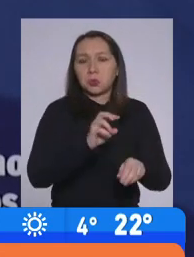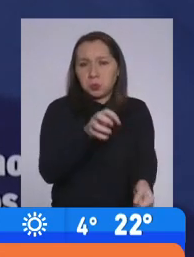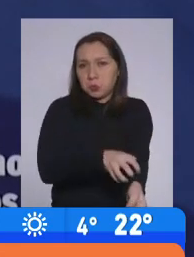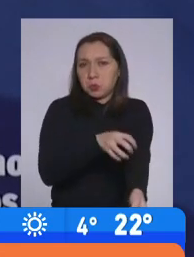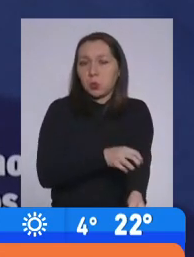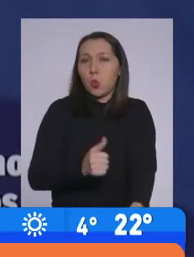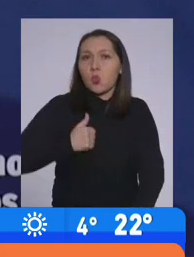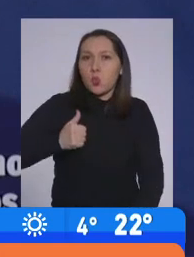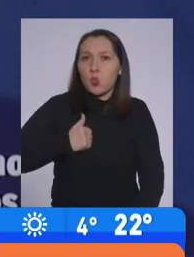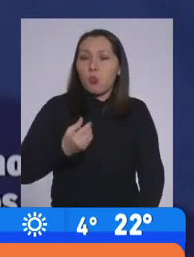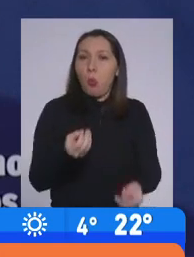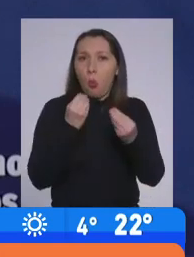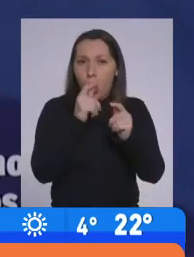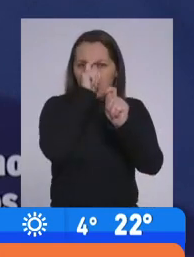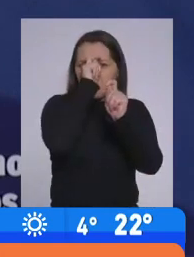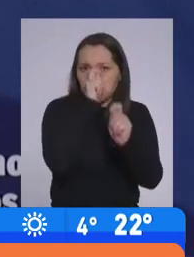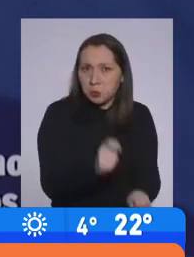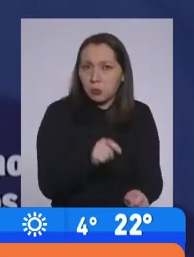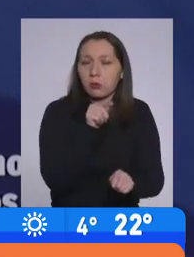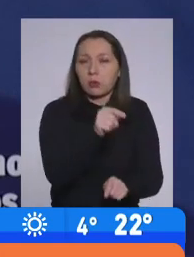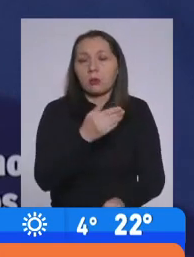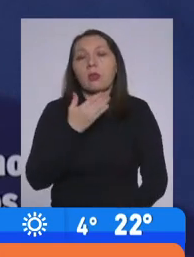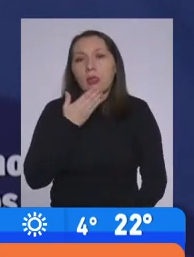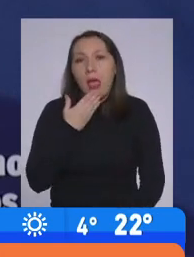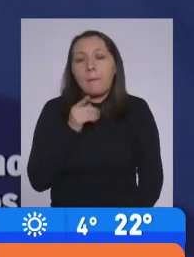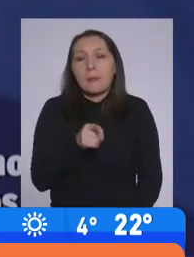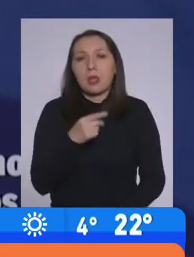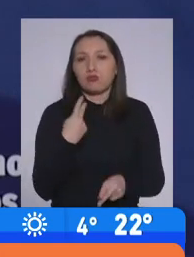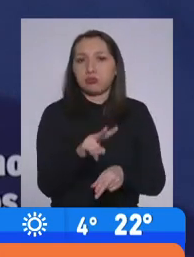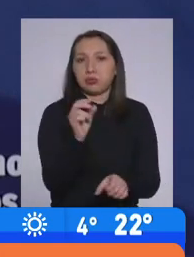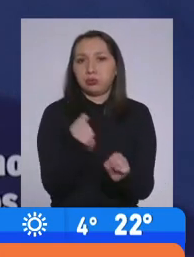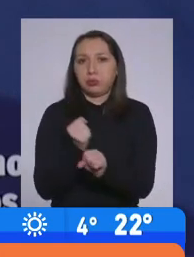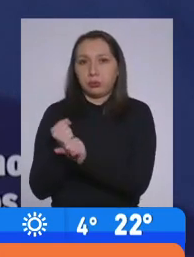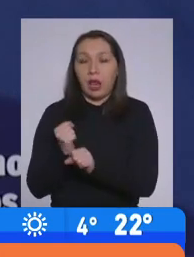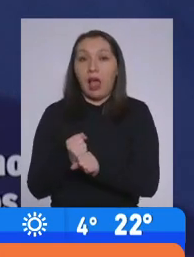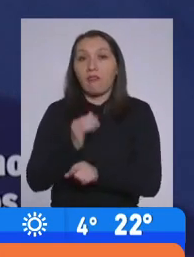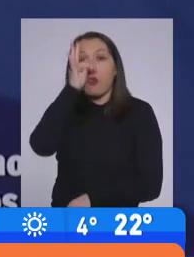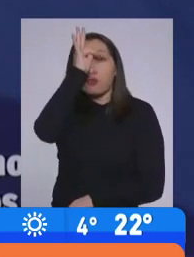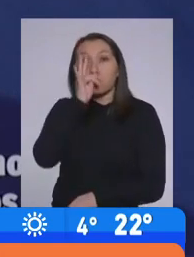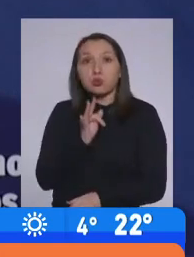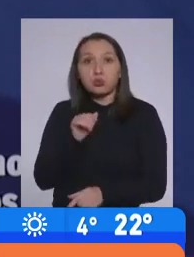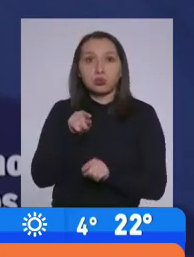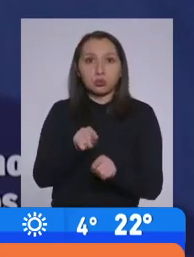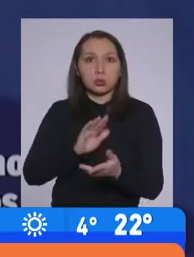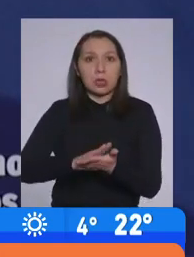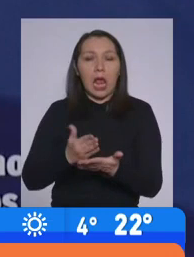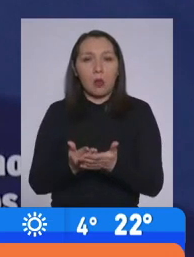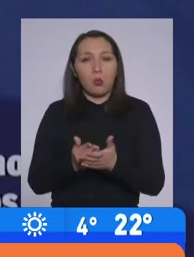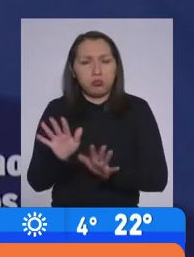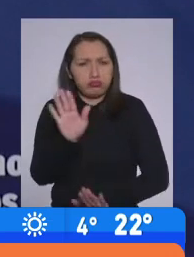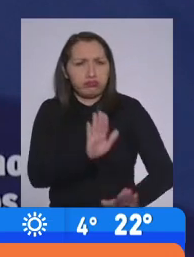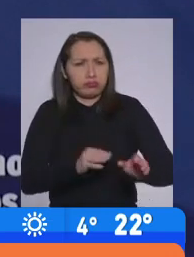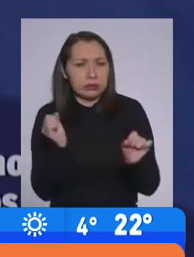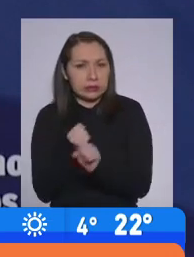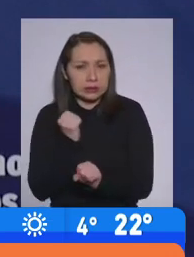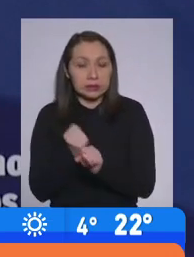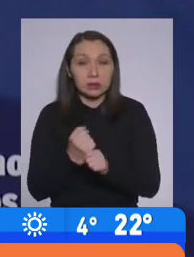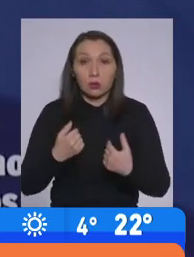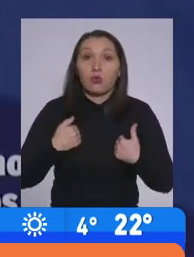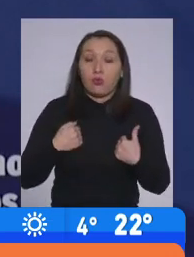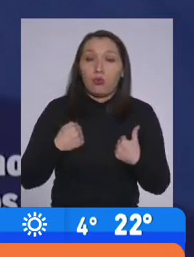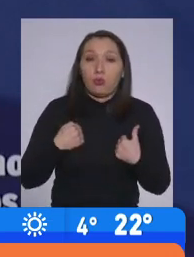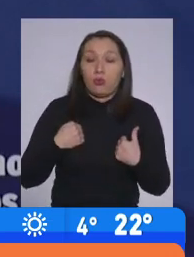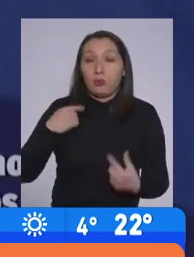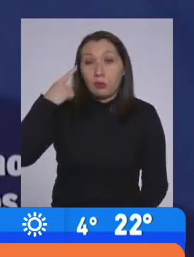es un reconocimiento también al trabajo de los funcionarios de salud yo